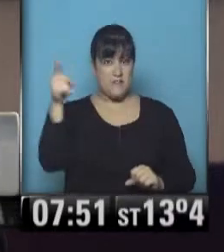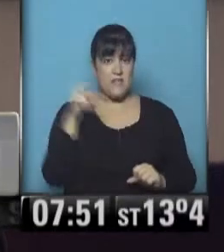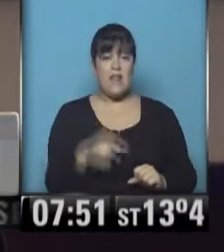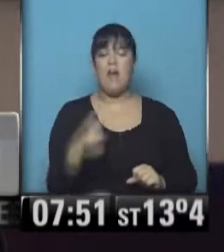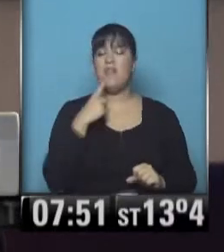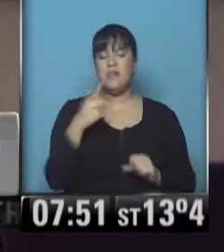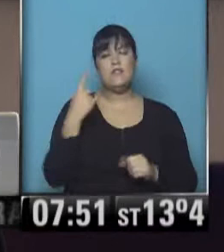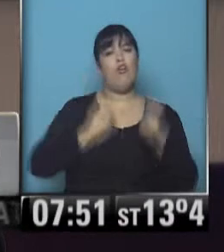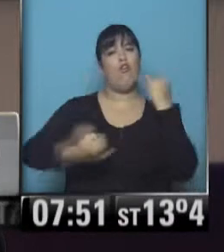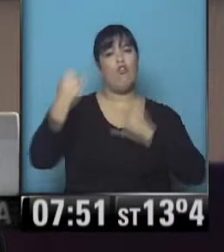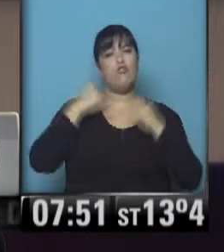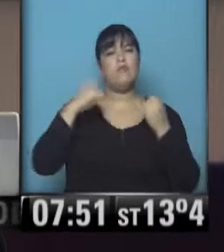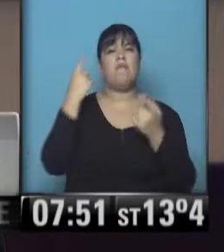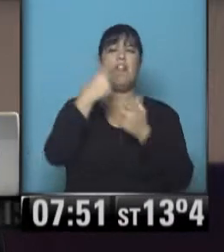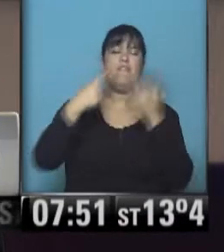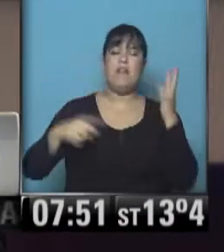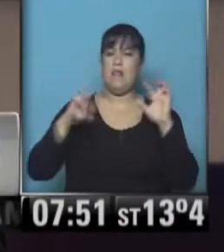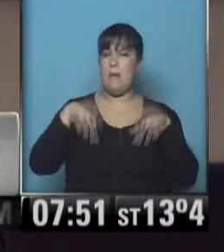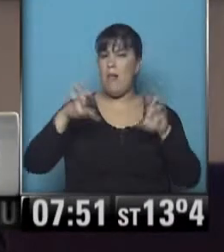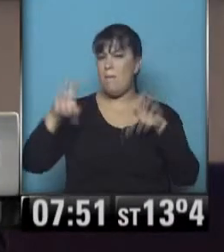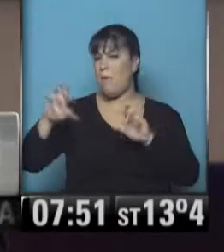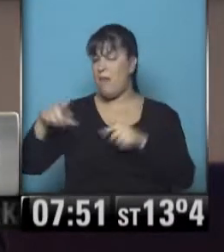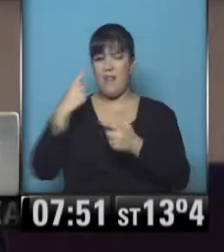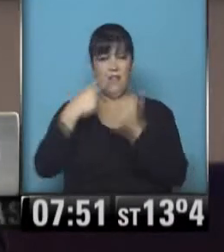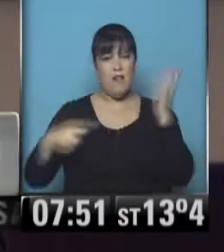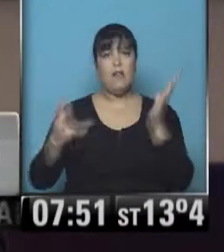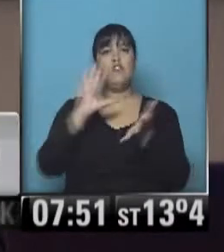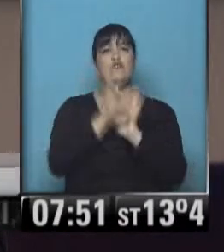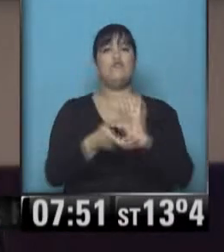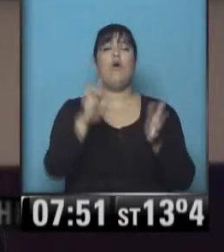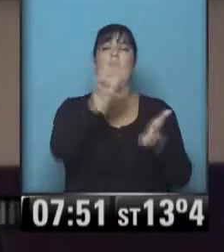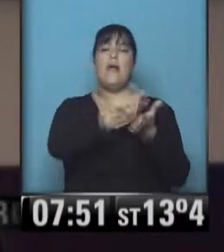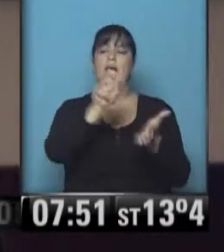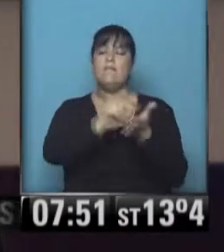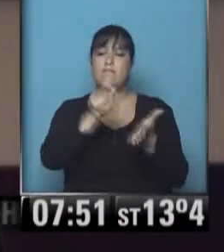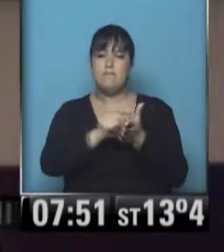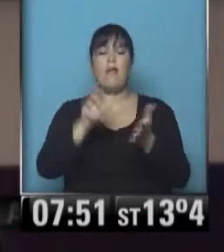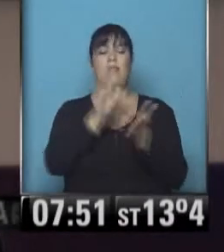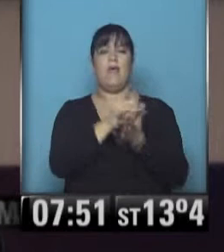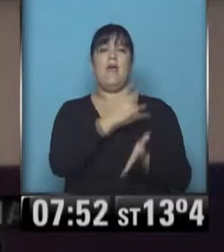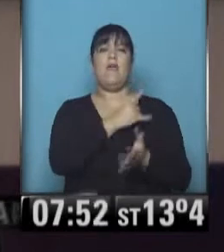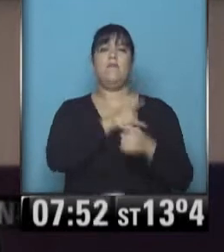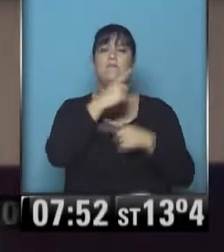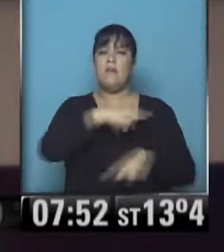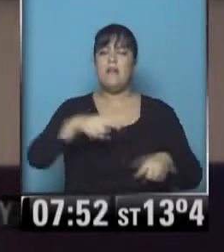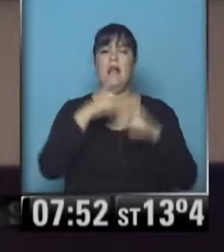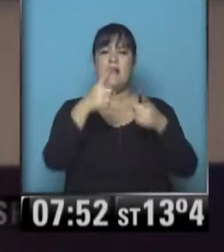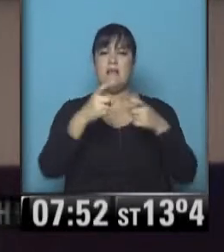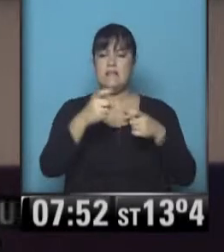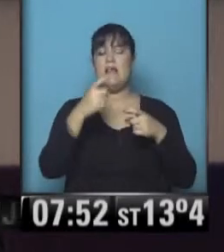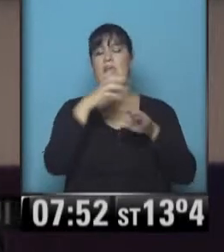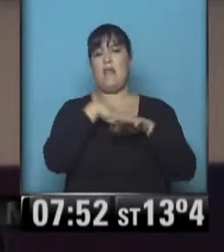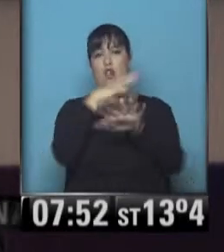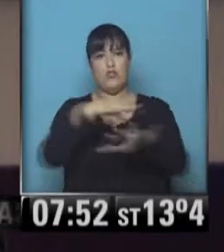están trabajando en distintas políticas, por un lado, en un relevamiento del equipamiento que tienen las universidades y de las necesidades que tienen los